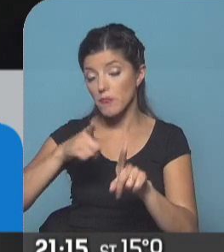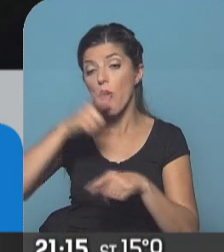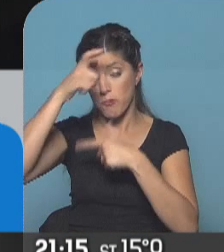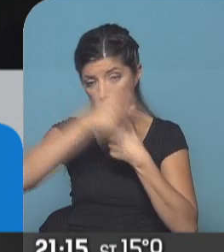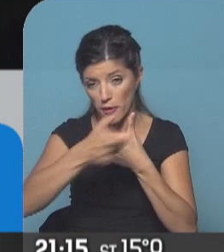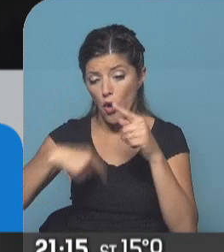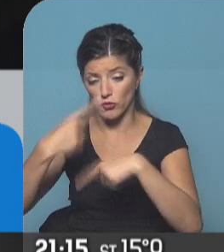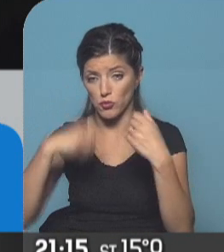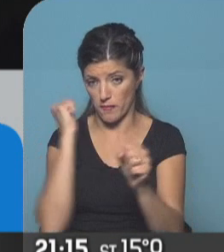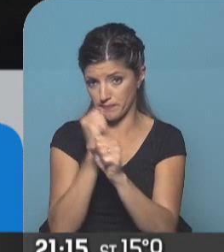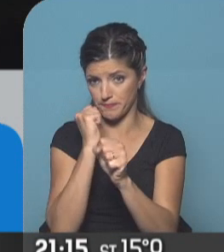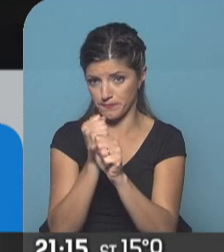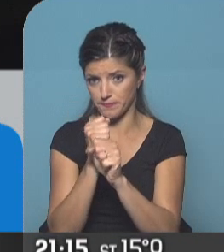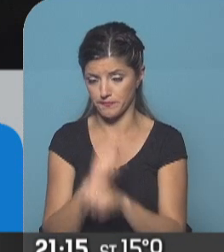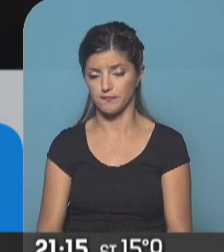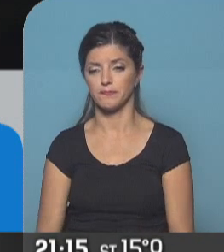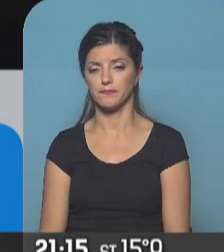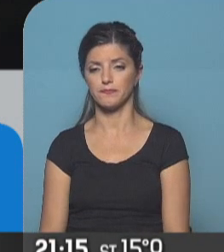sofocar el siniestro